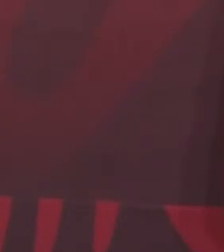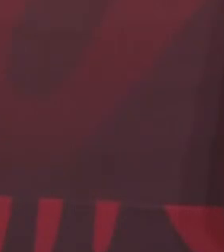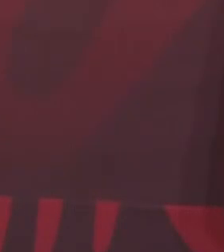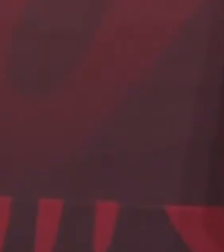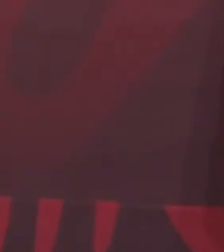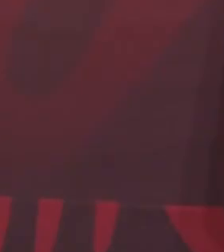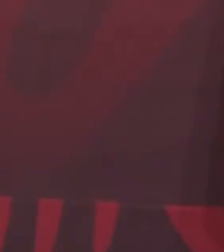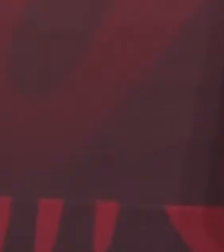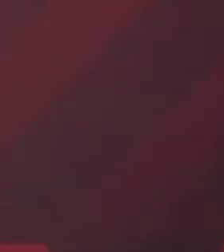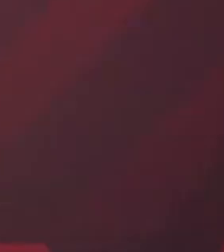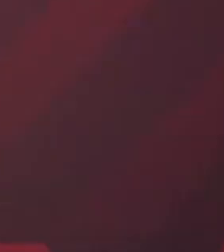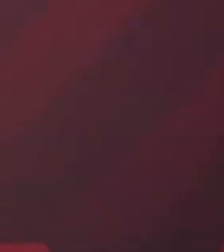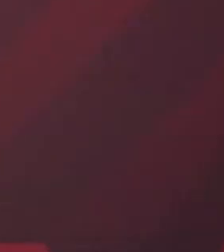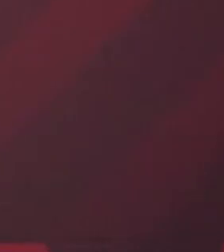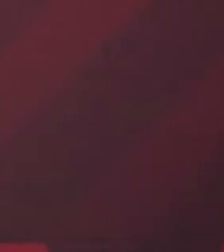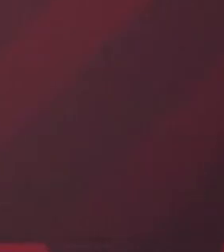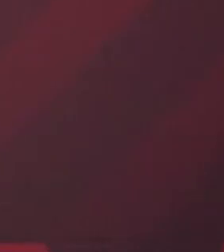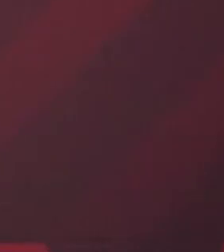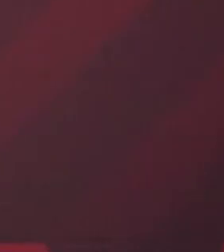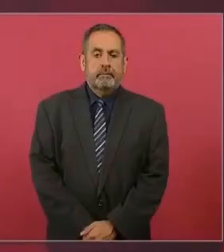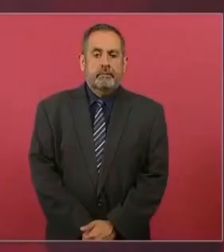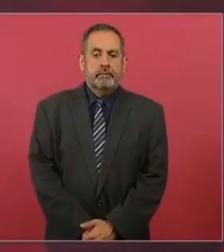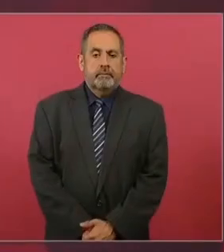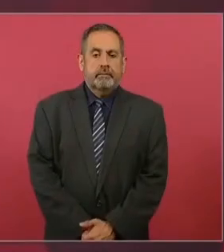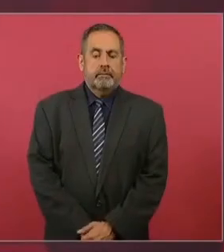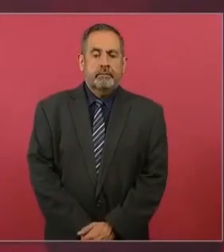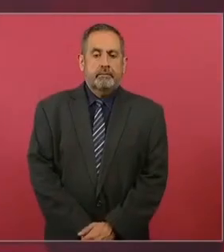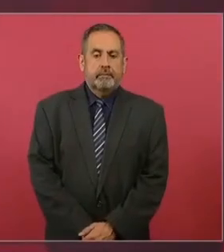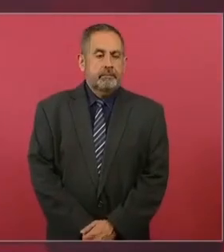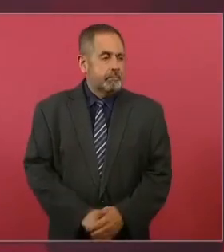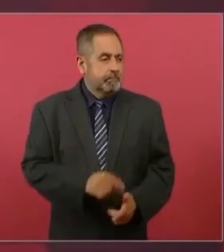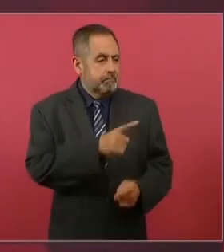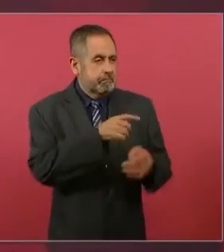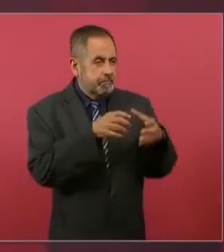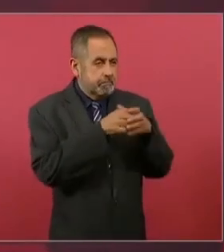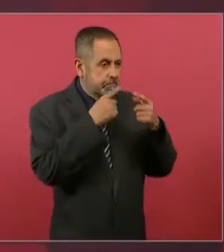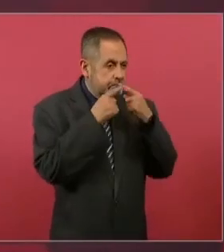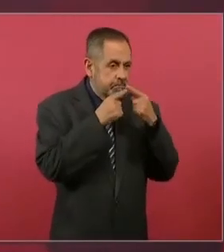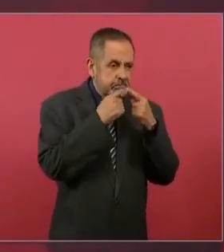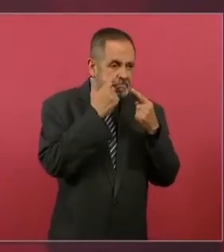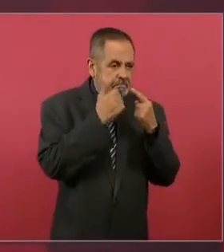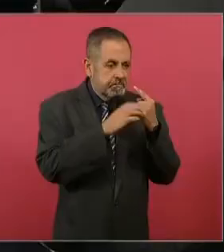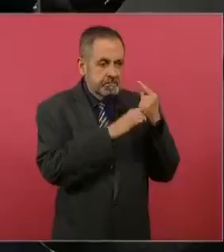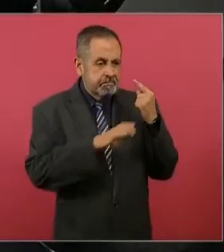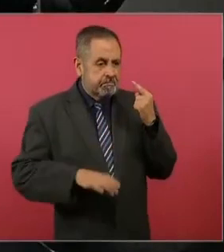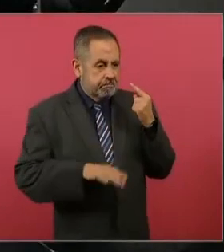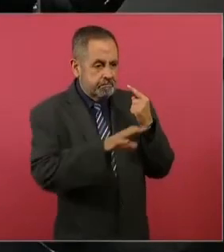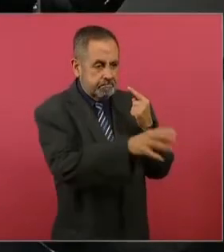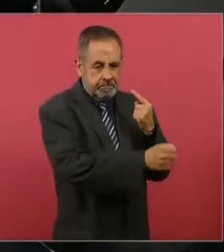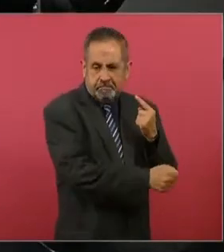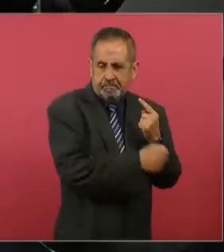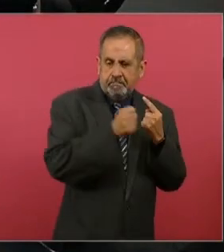para tener un candidato y regresar por sus fueros.